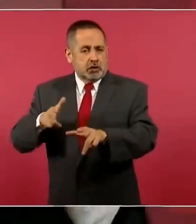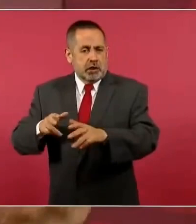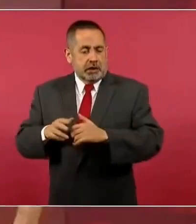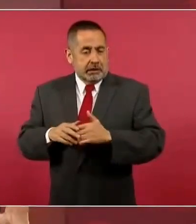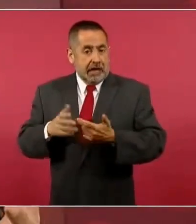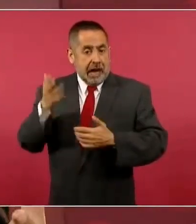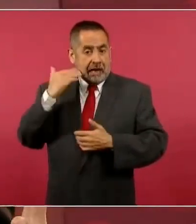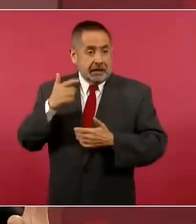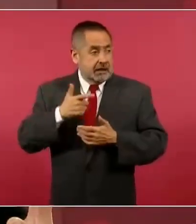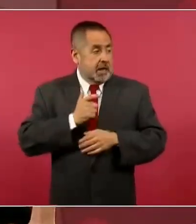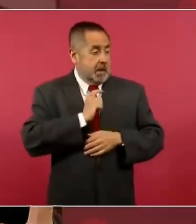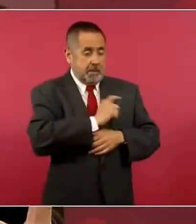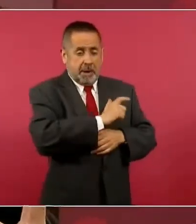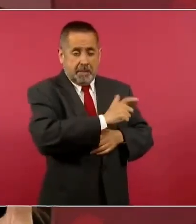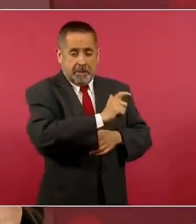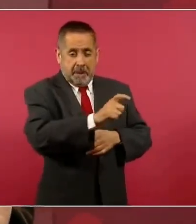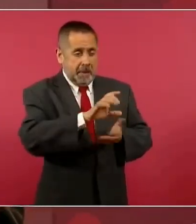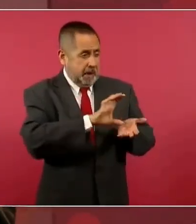las compañías extranjeras,